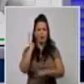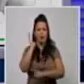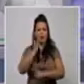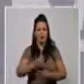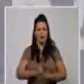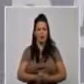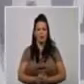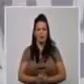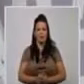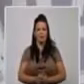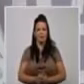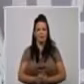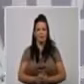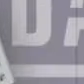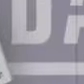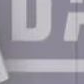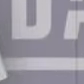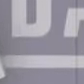días.